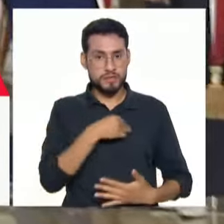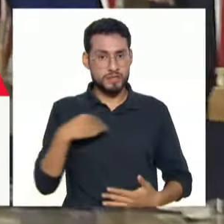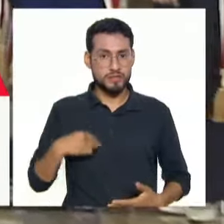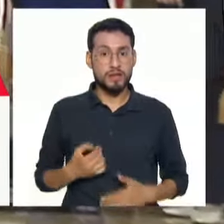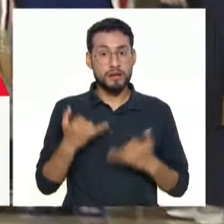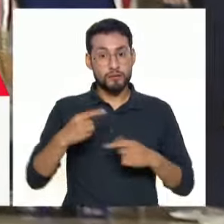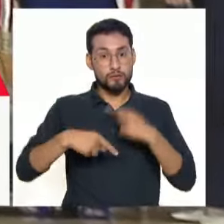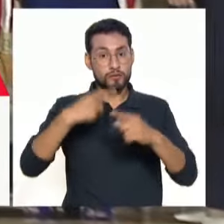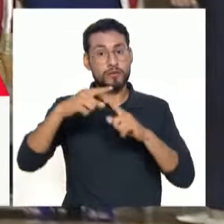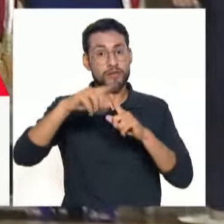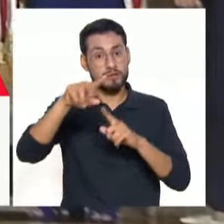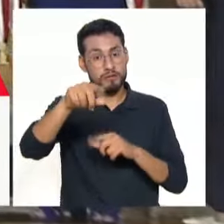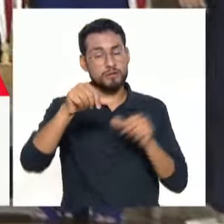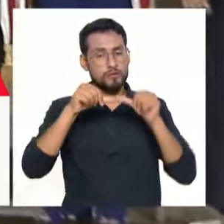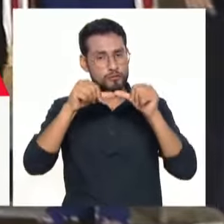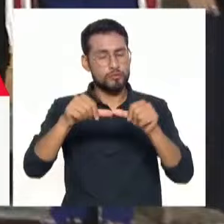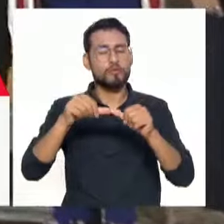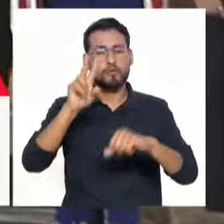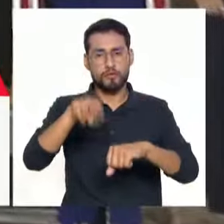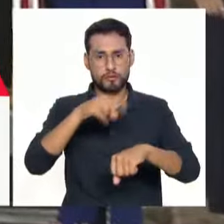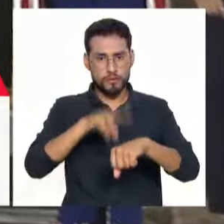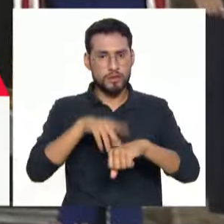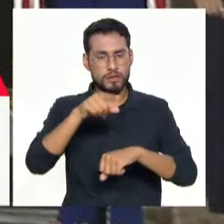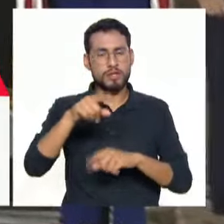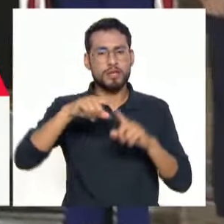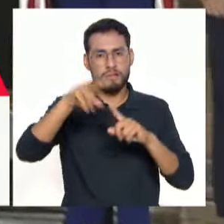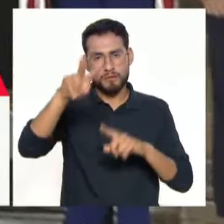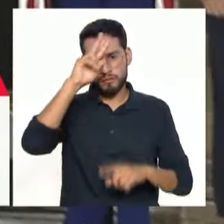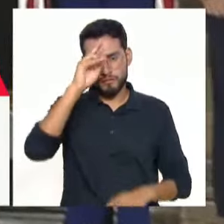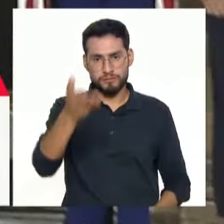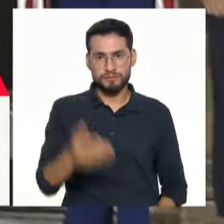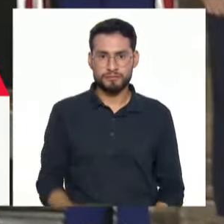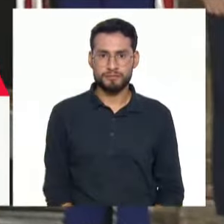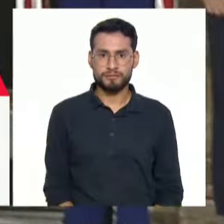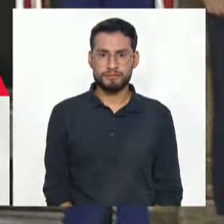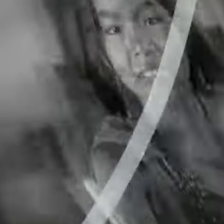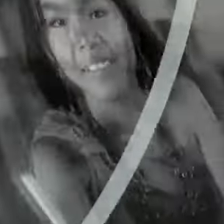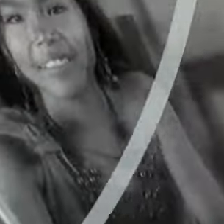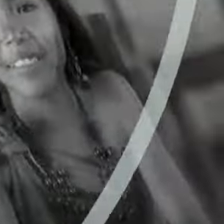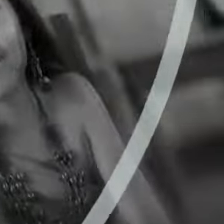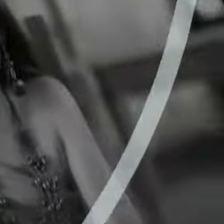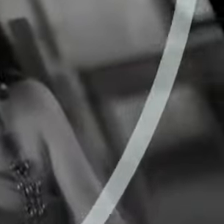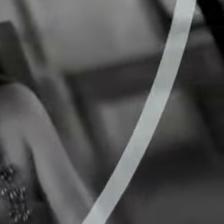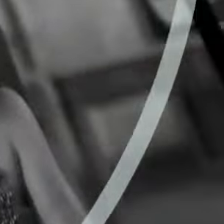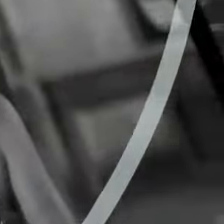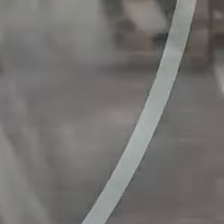ministerial. Nosotros retornamos a estudios para continuar con la programación habitual de TV Perú.